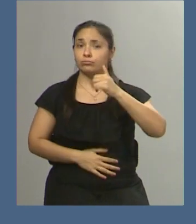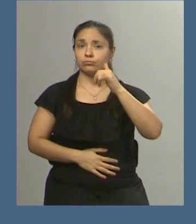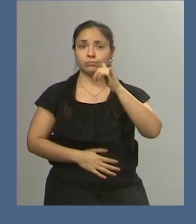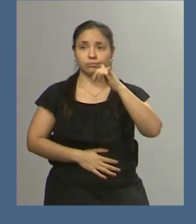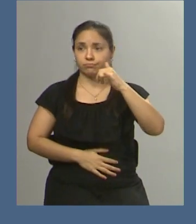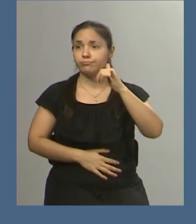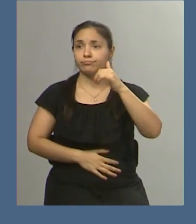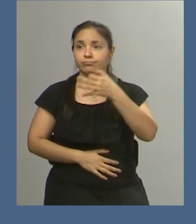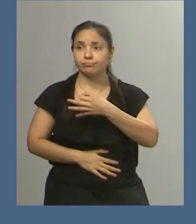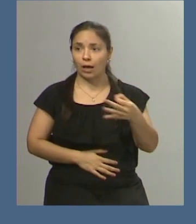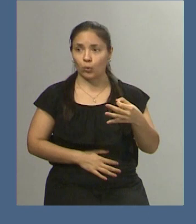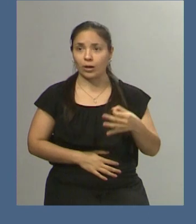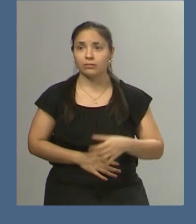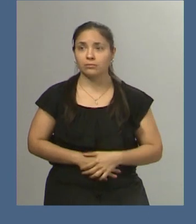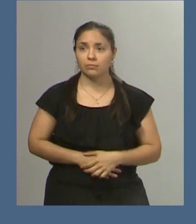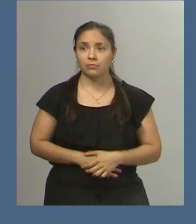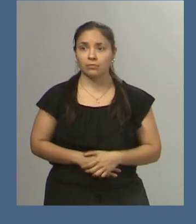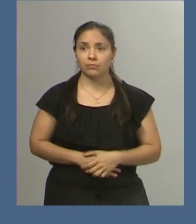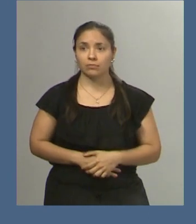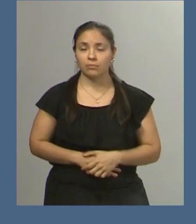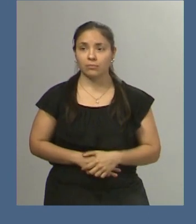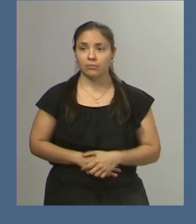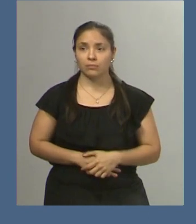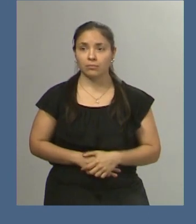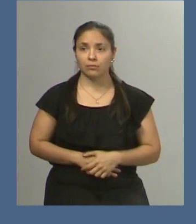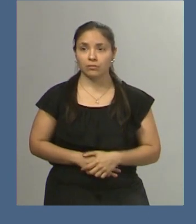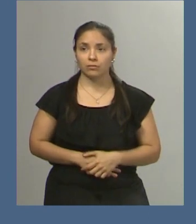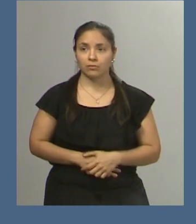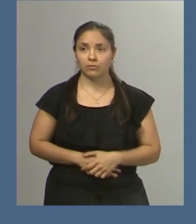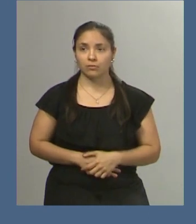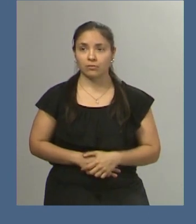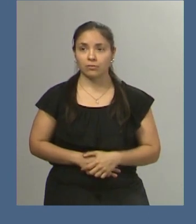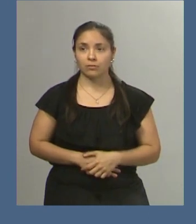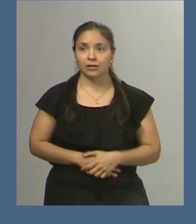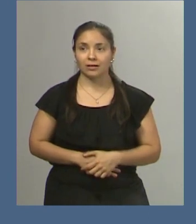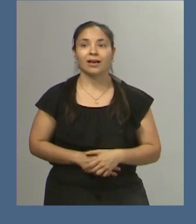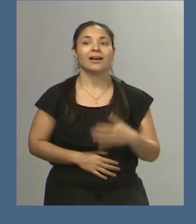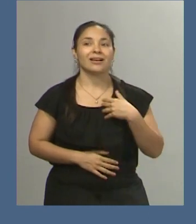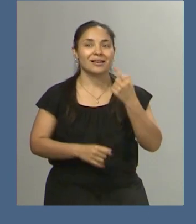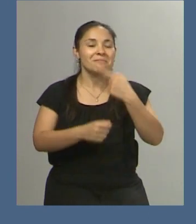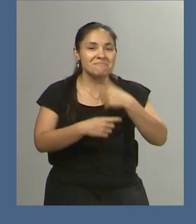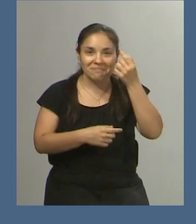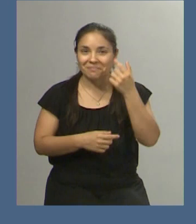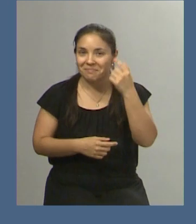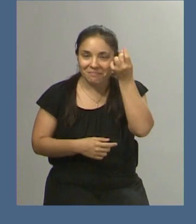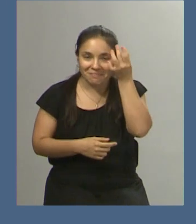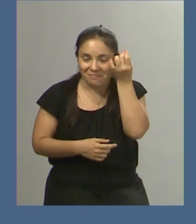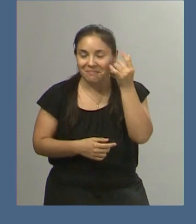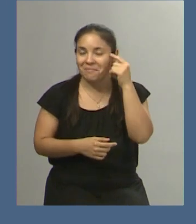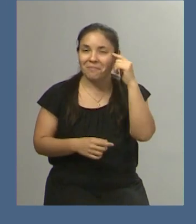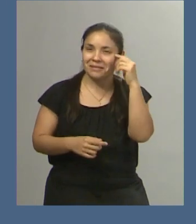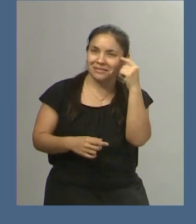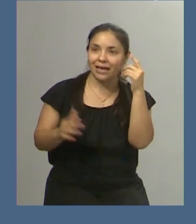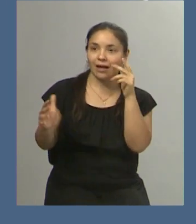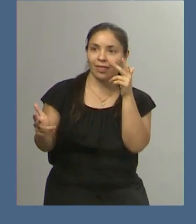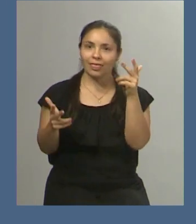Sí. Mario. Primero que nada... Ahí está. Primero que nada, pensé que se había congelado. Primero que nada lo